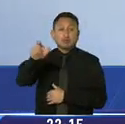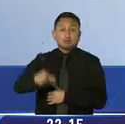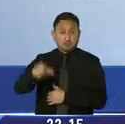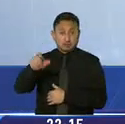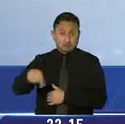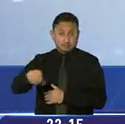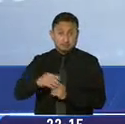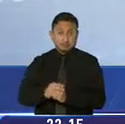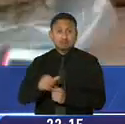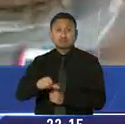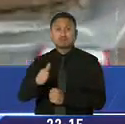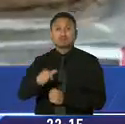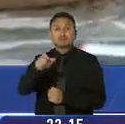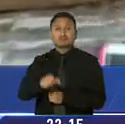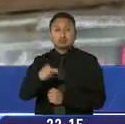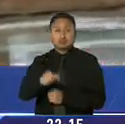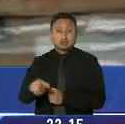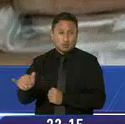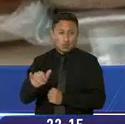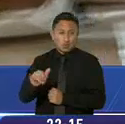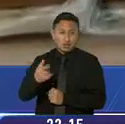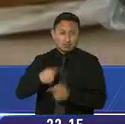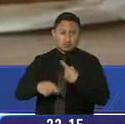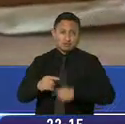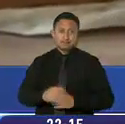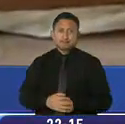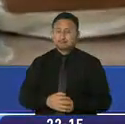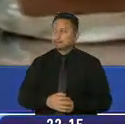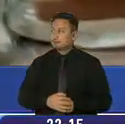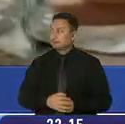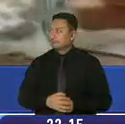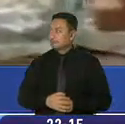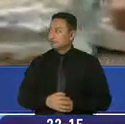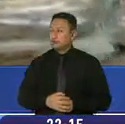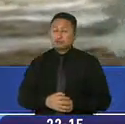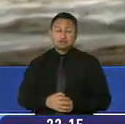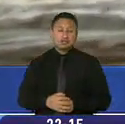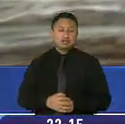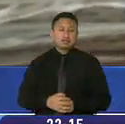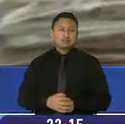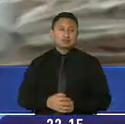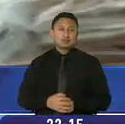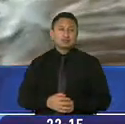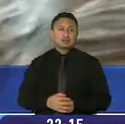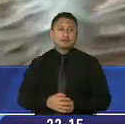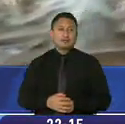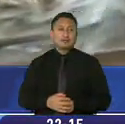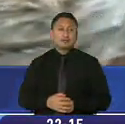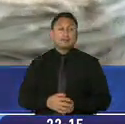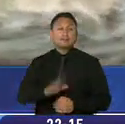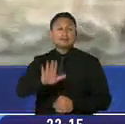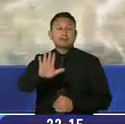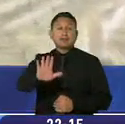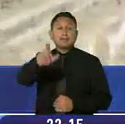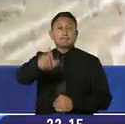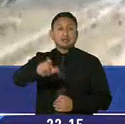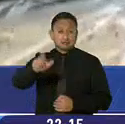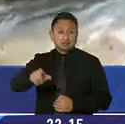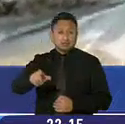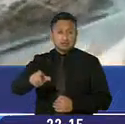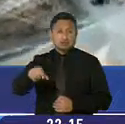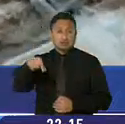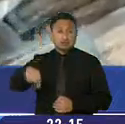demás delitos similares. Llegan al lugar y proceden con la aprehensión de 5 personas. De la misma forma se encontró al